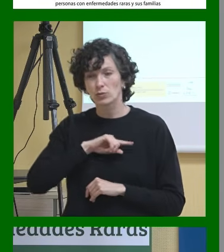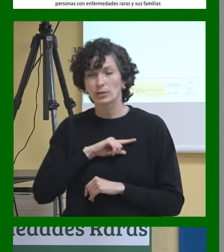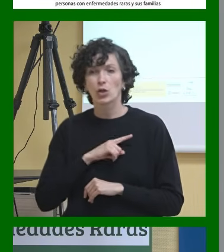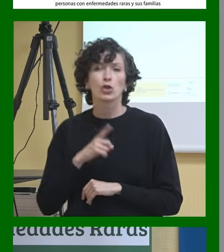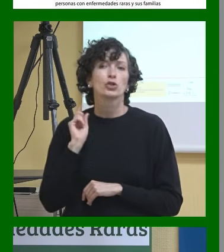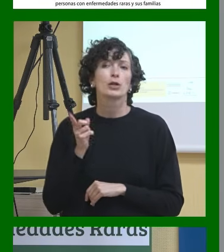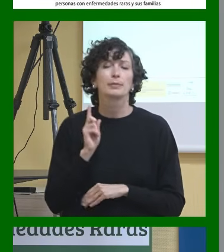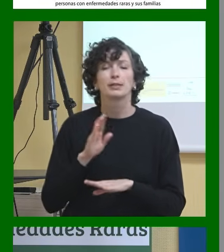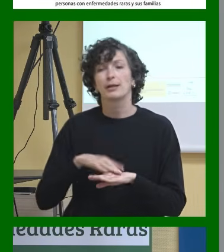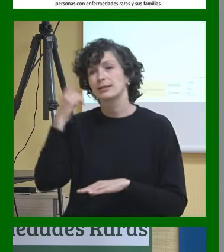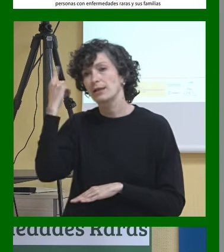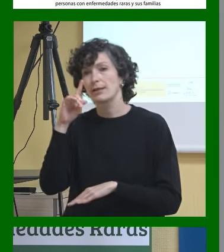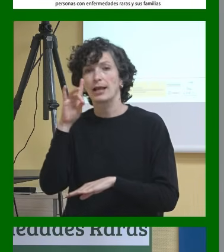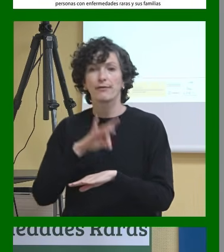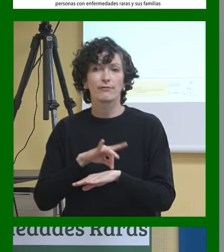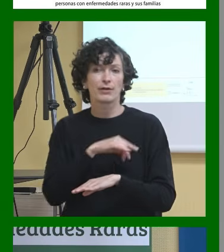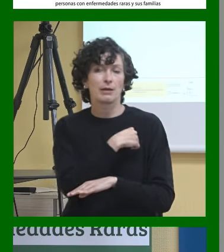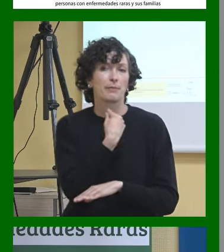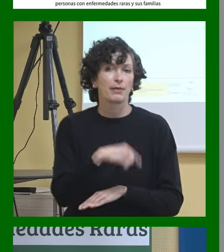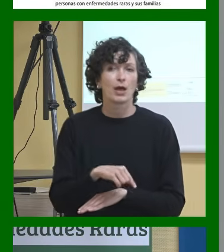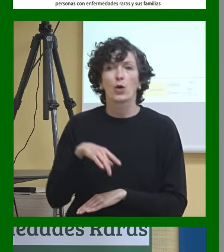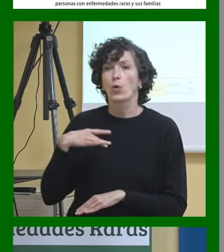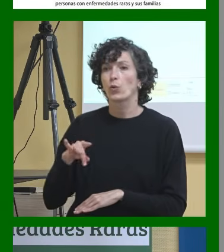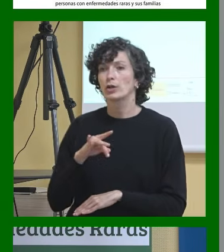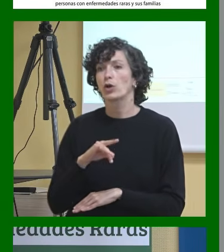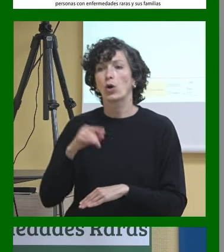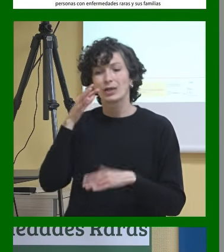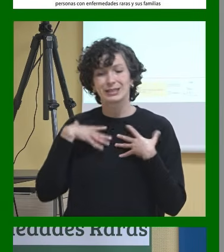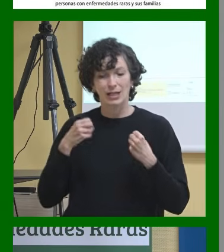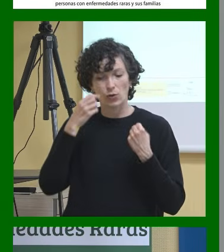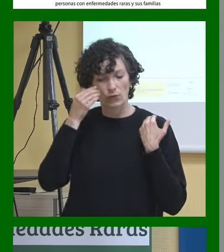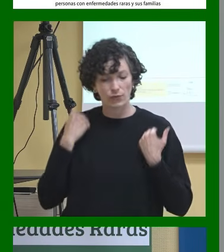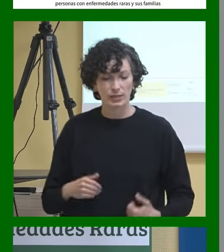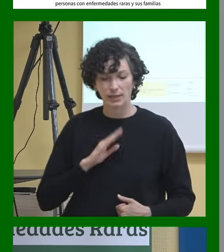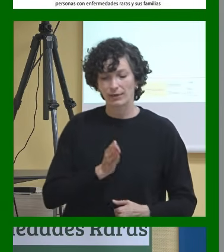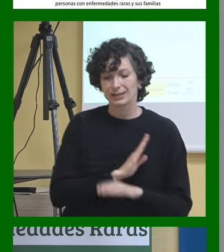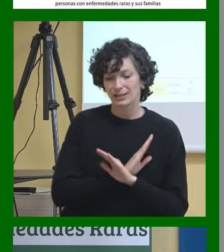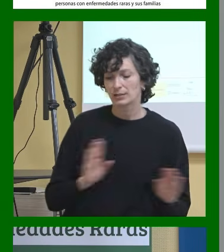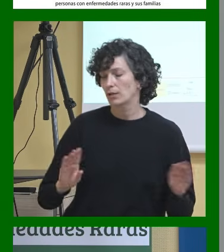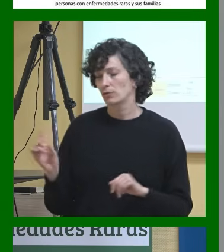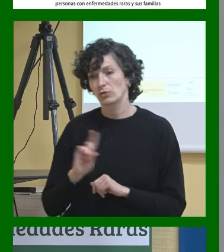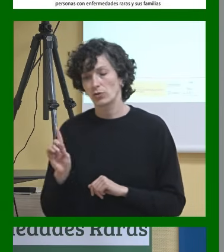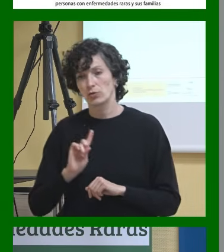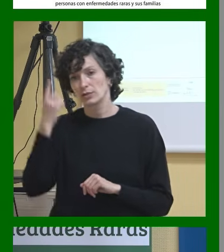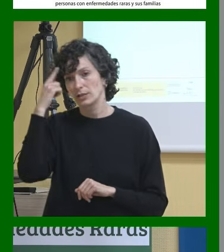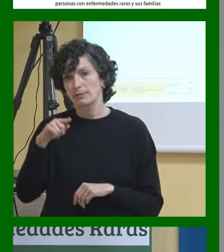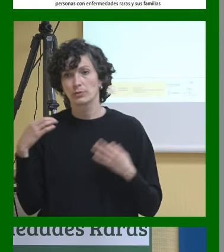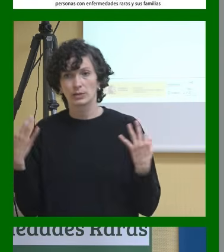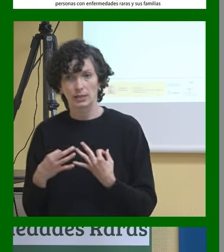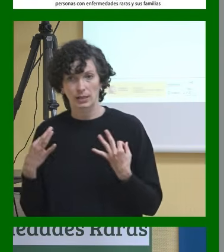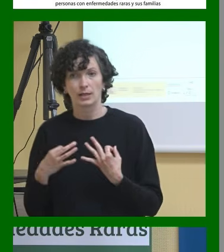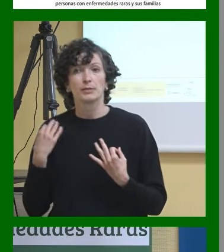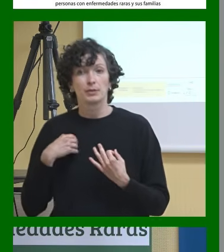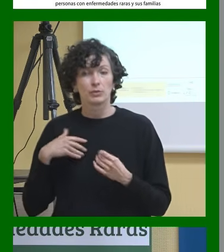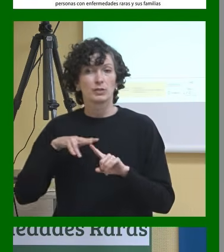de entender que el FAPA únicamente afecta al nivel de la salud física, sino que sabemos también que esta naturaleza recurrente